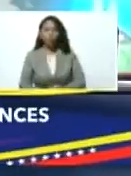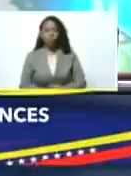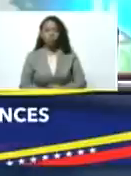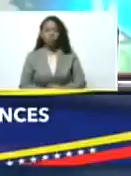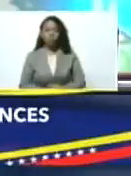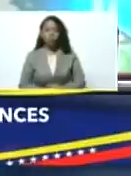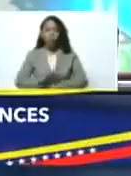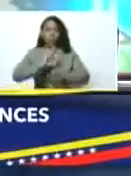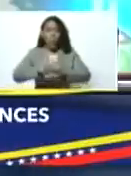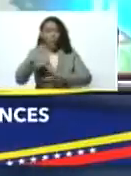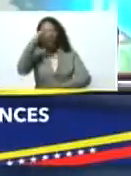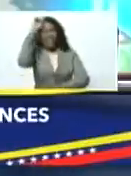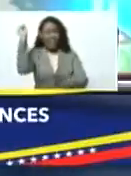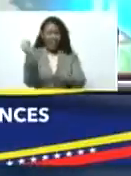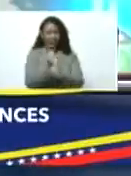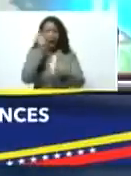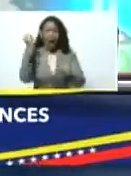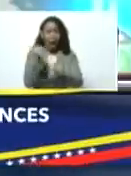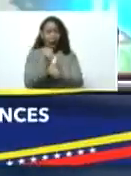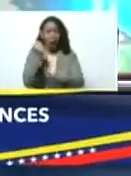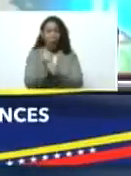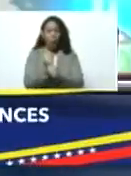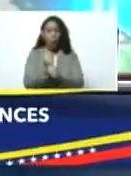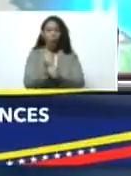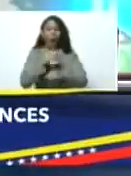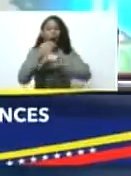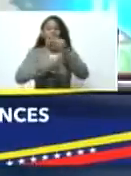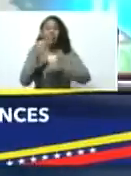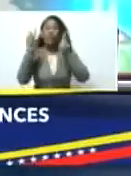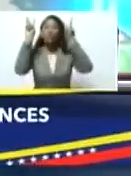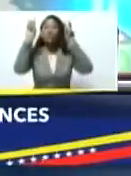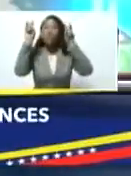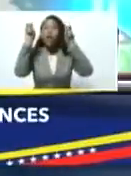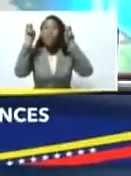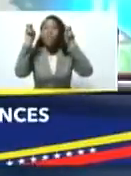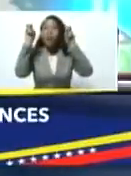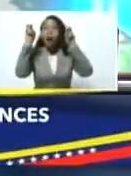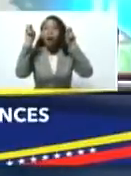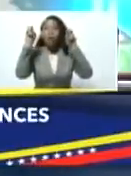por trabajo propio, creando nueva riqueza.